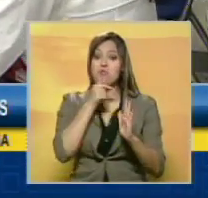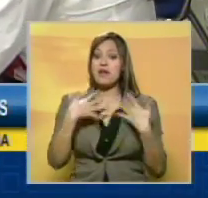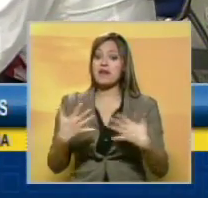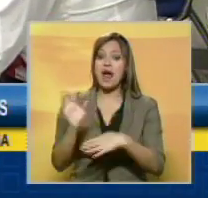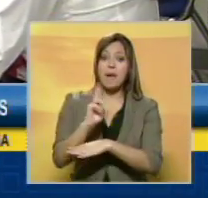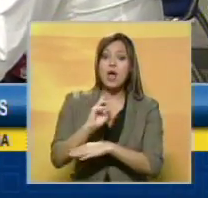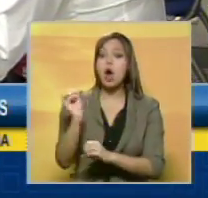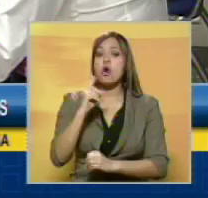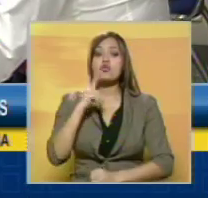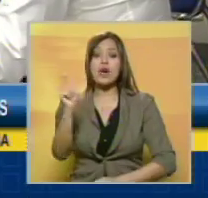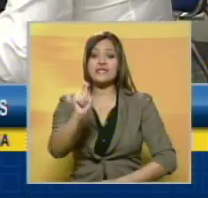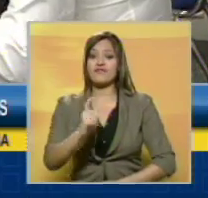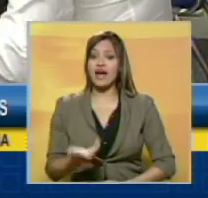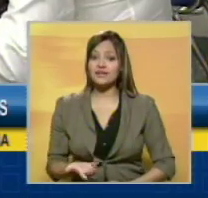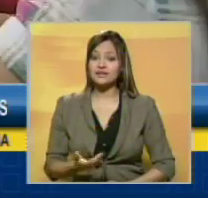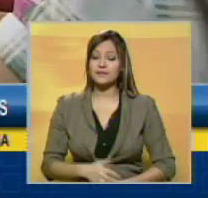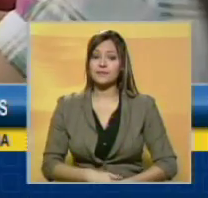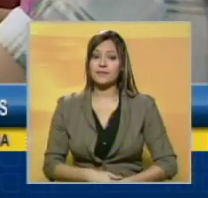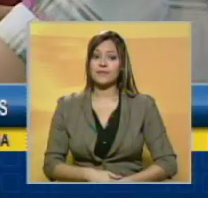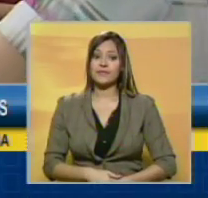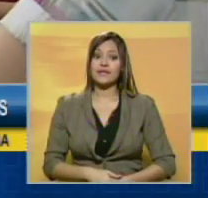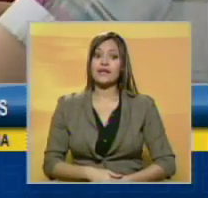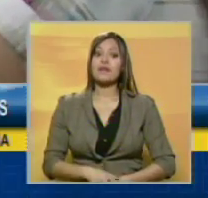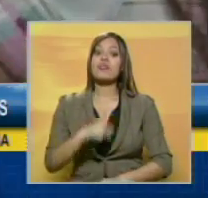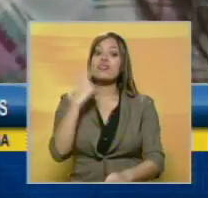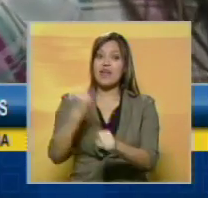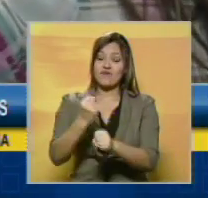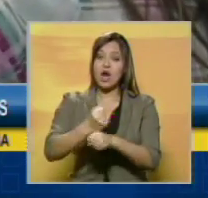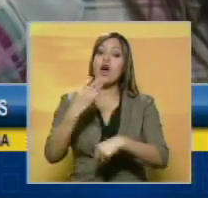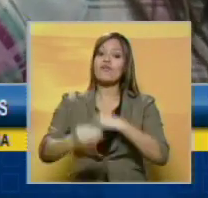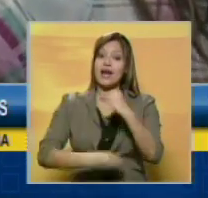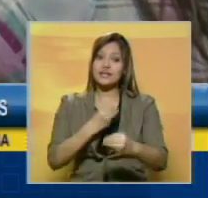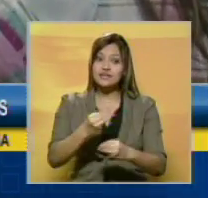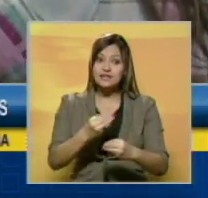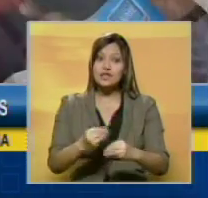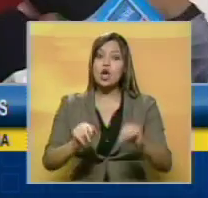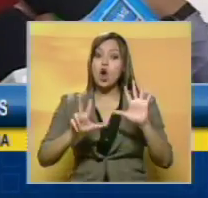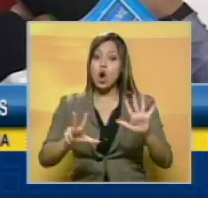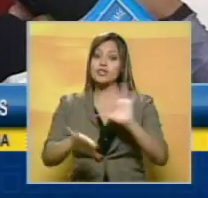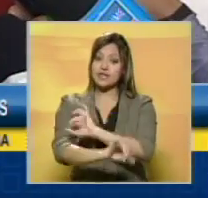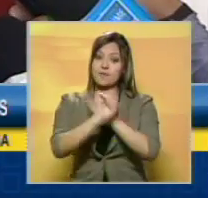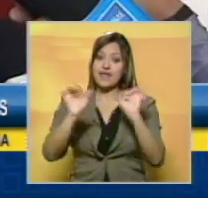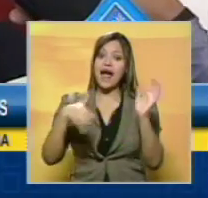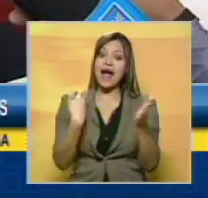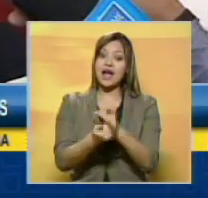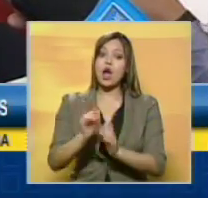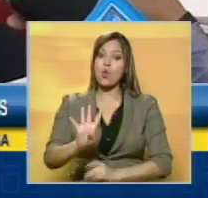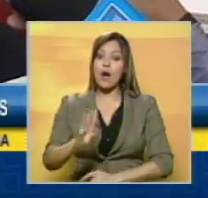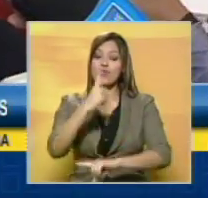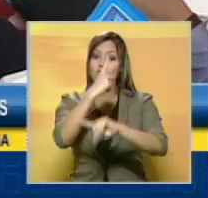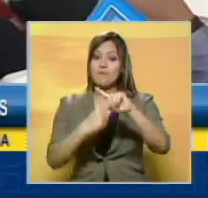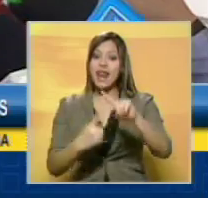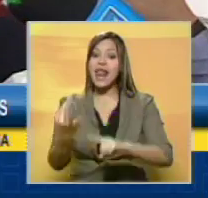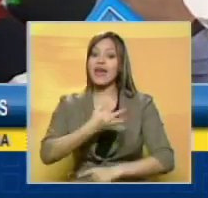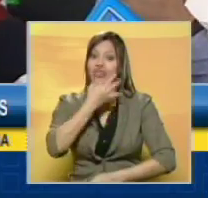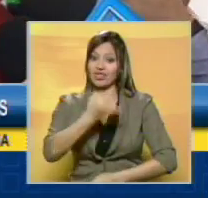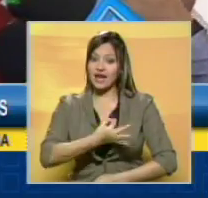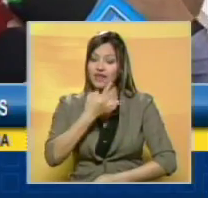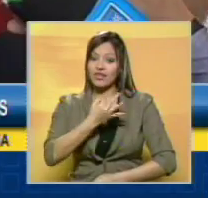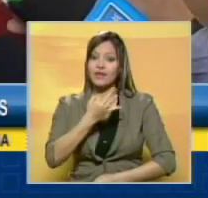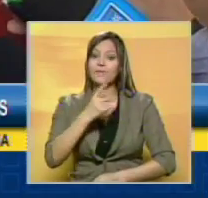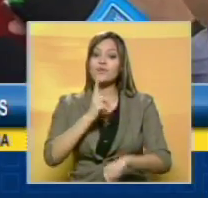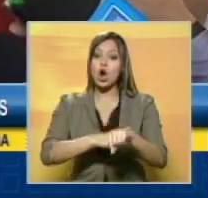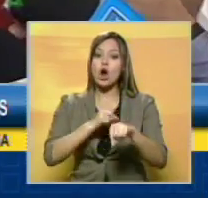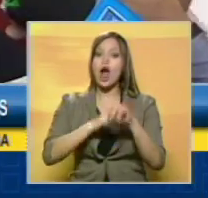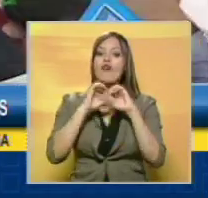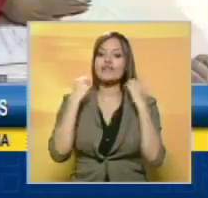o no lo necesitan. Dugarte informó que las jornadas se realizarán desde las 8 de la mañana hasta las 4:30 de la tarde en horas